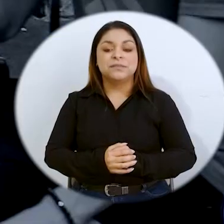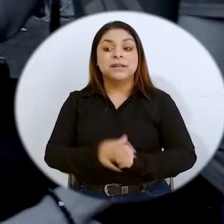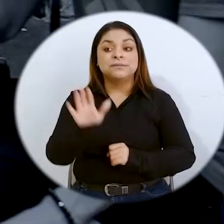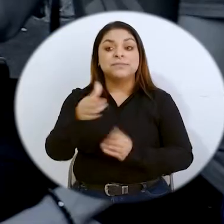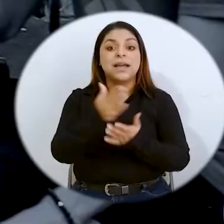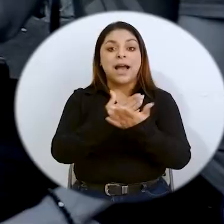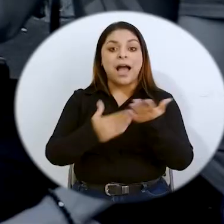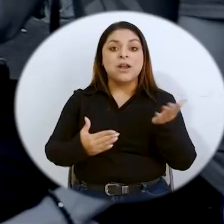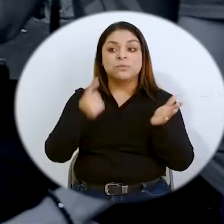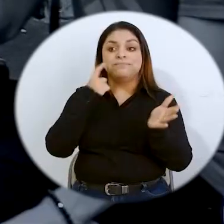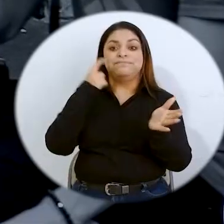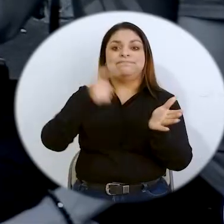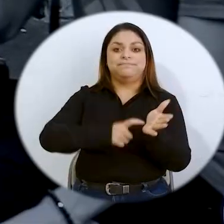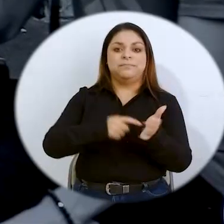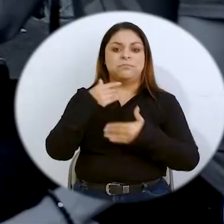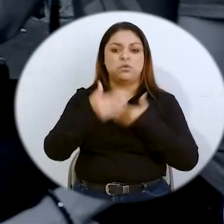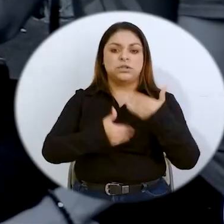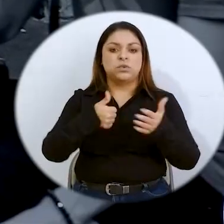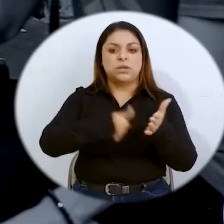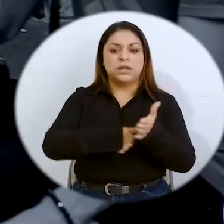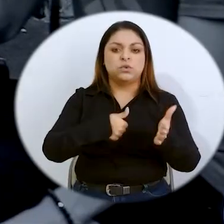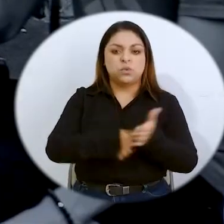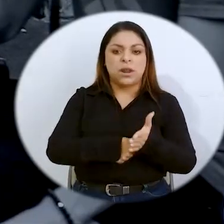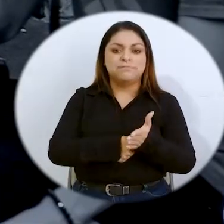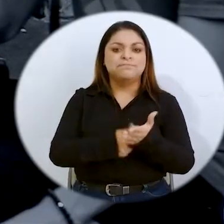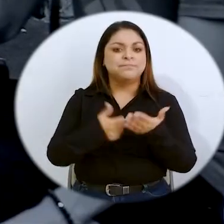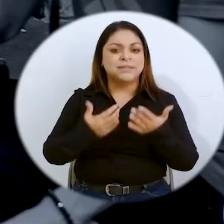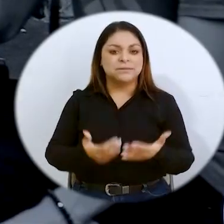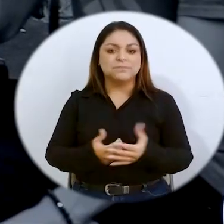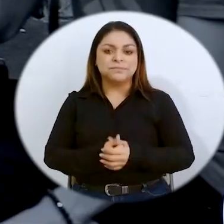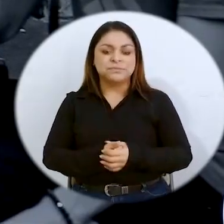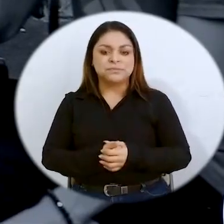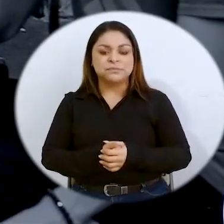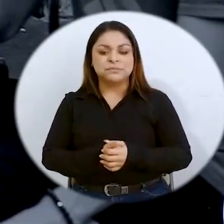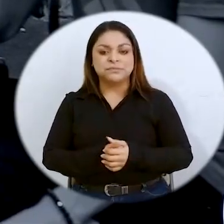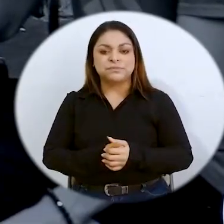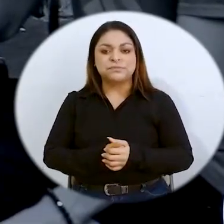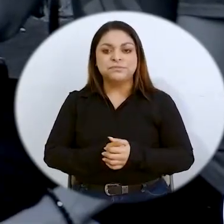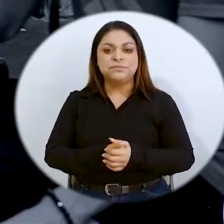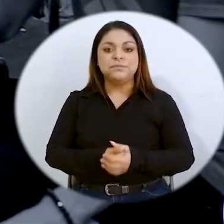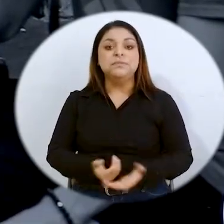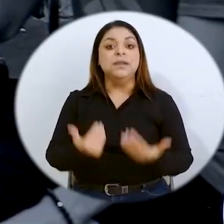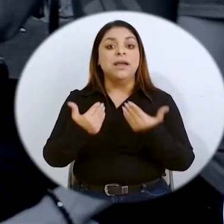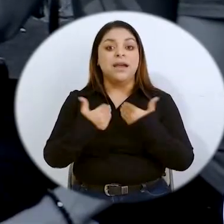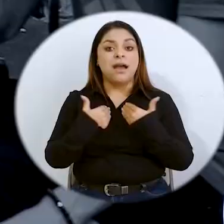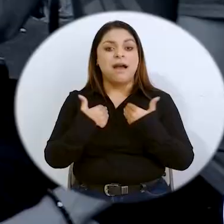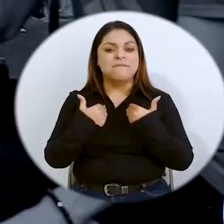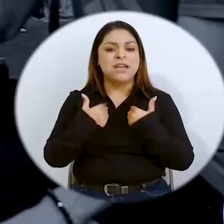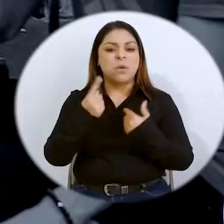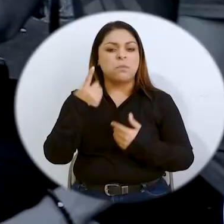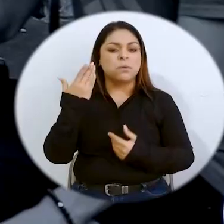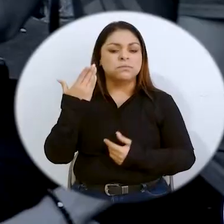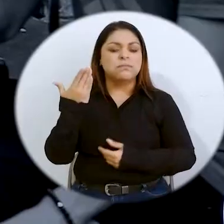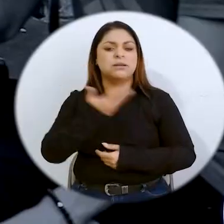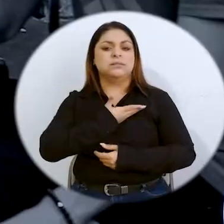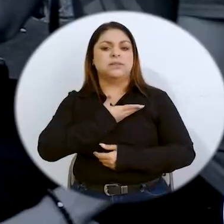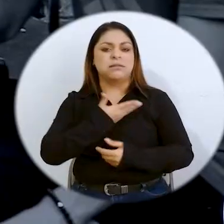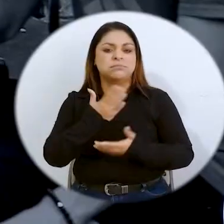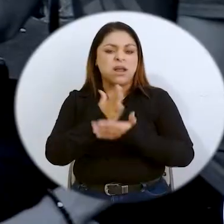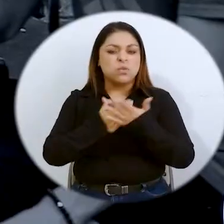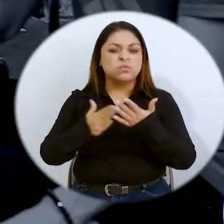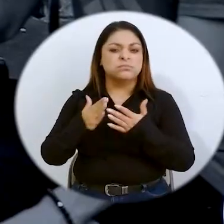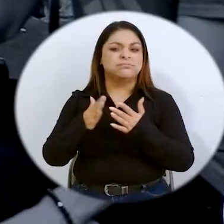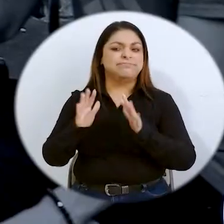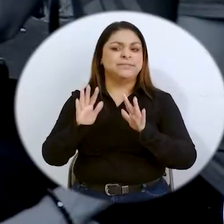proceso electoral fue que, o sea, pese a que había un malestar social en torno a